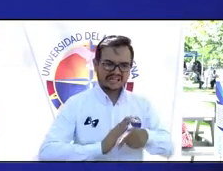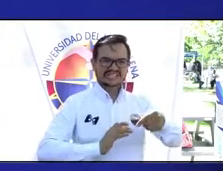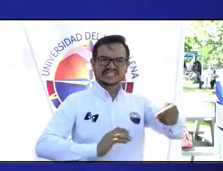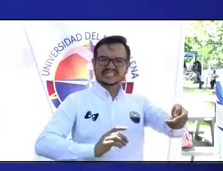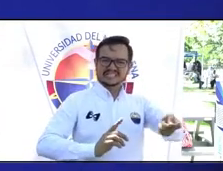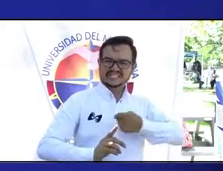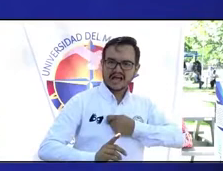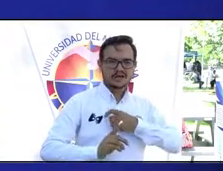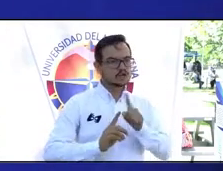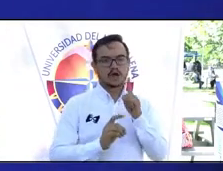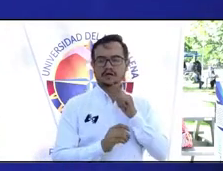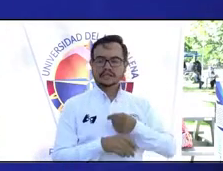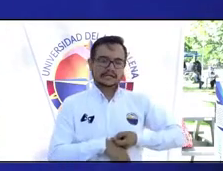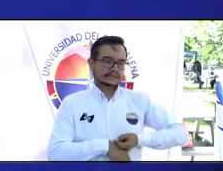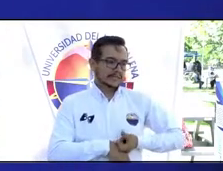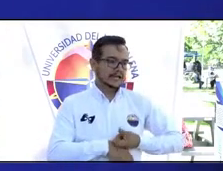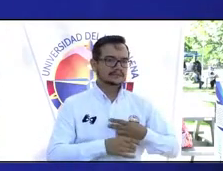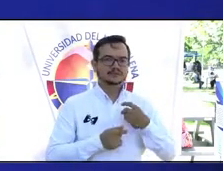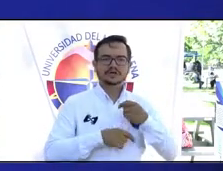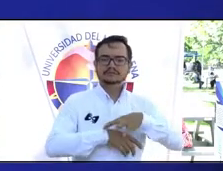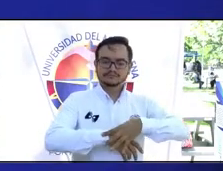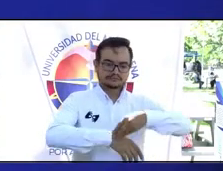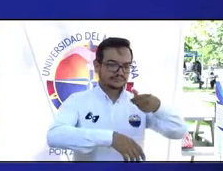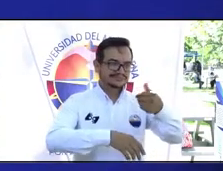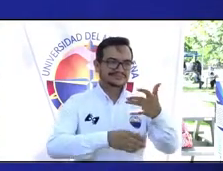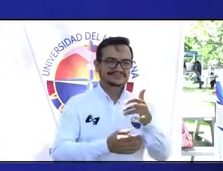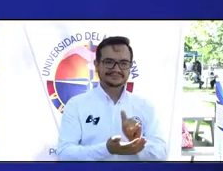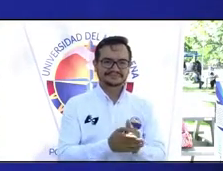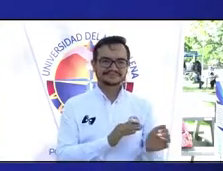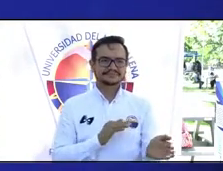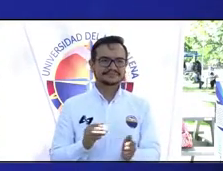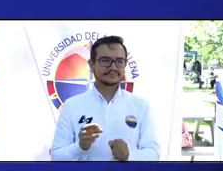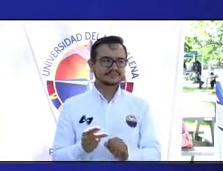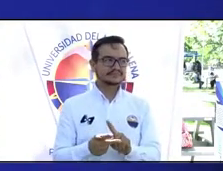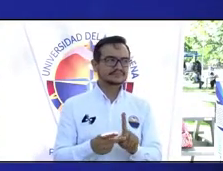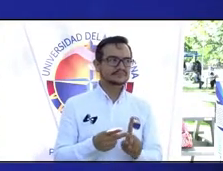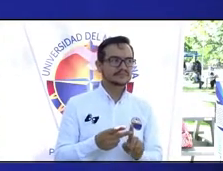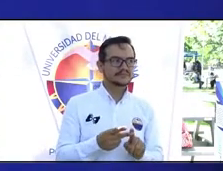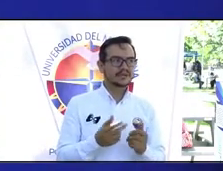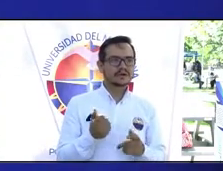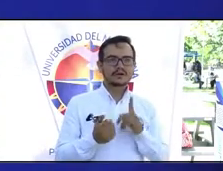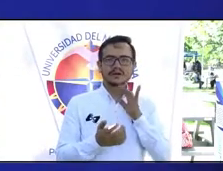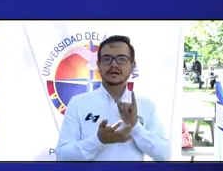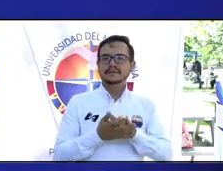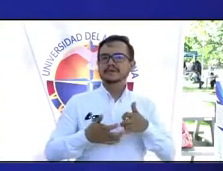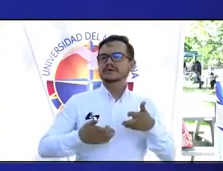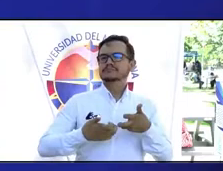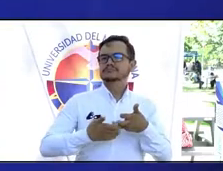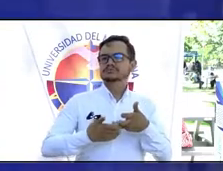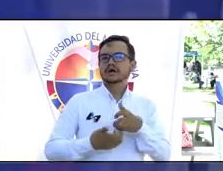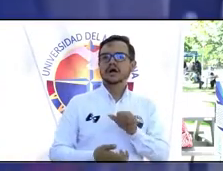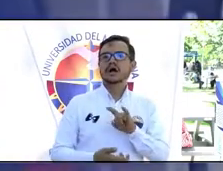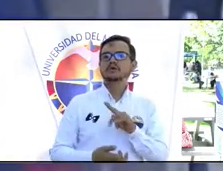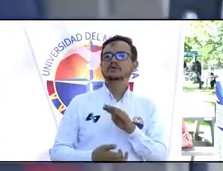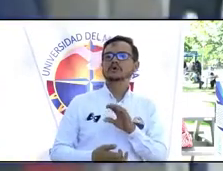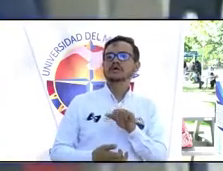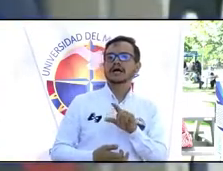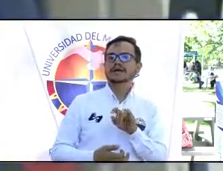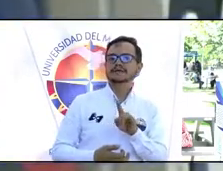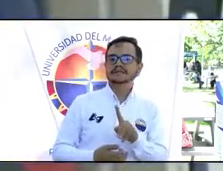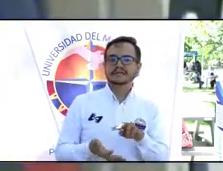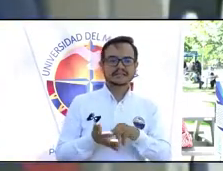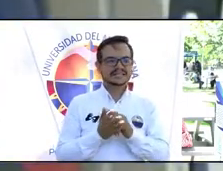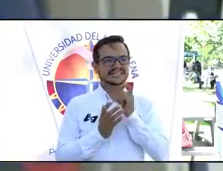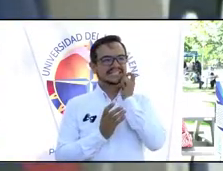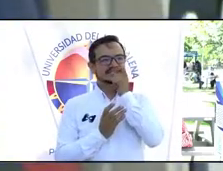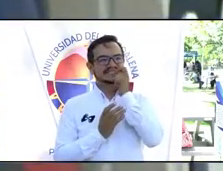rápida cicatrización para el paciente. Dos autoclaves de gran capacidad para las centrales de esterilización